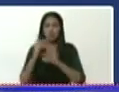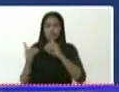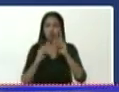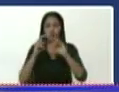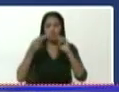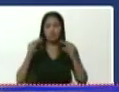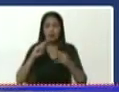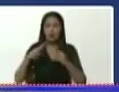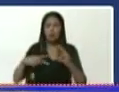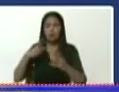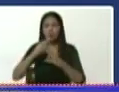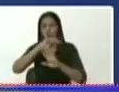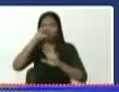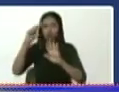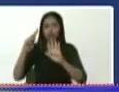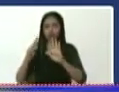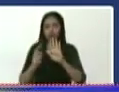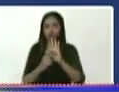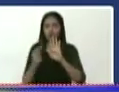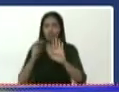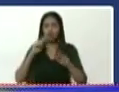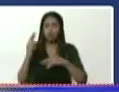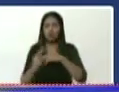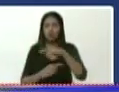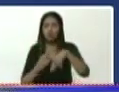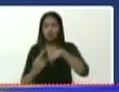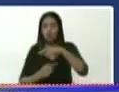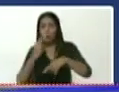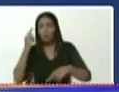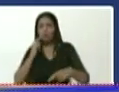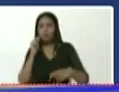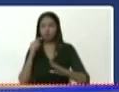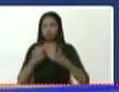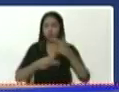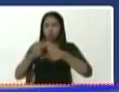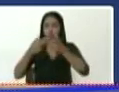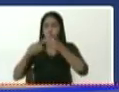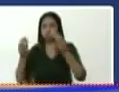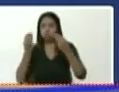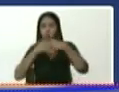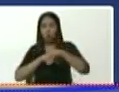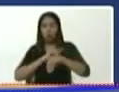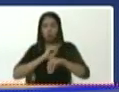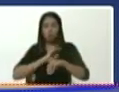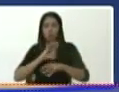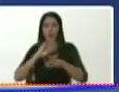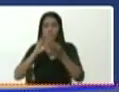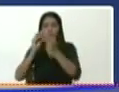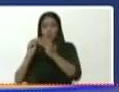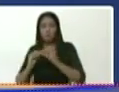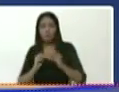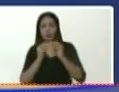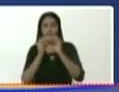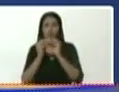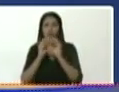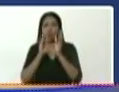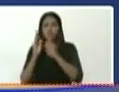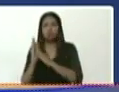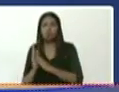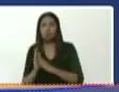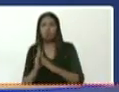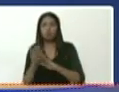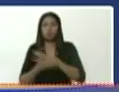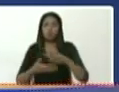La voluntad absoluta de la Revolución Bolivariana de construir un acuerdo que administre los conflictos en paz y